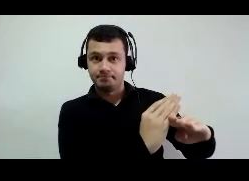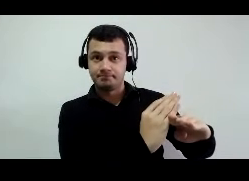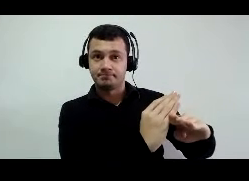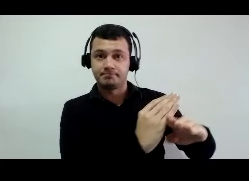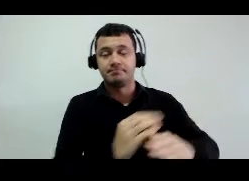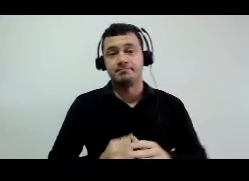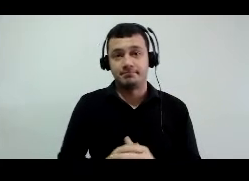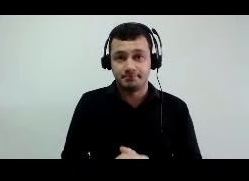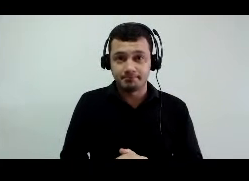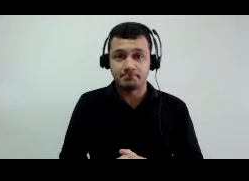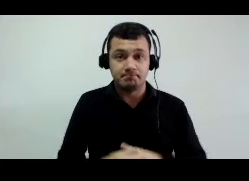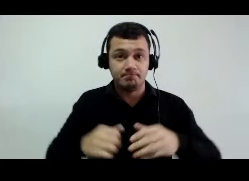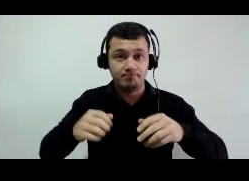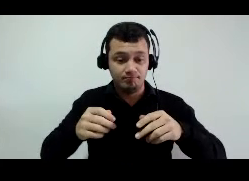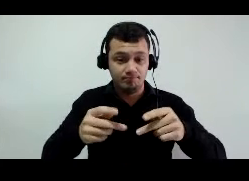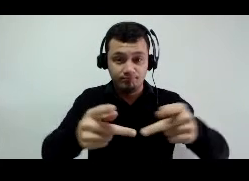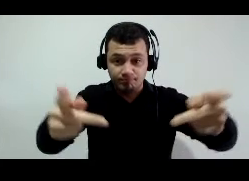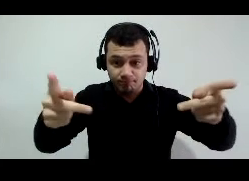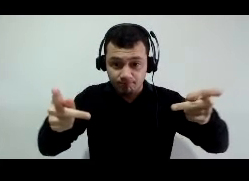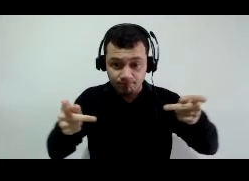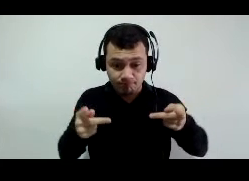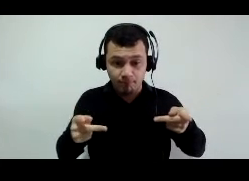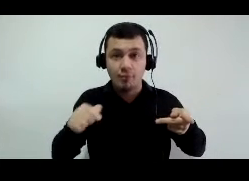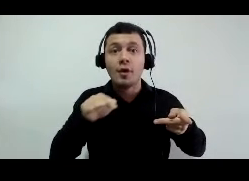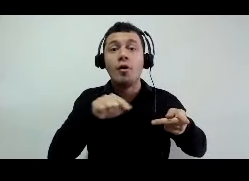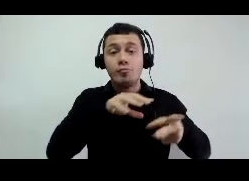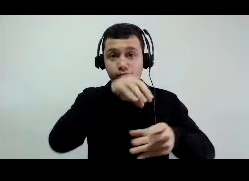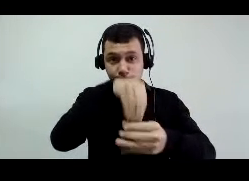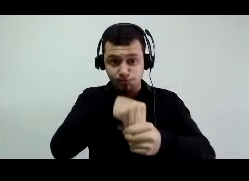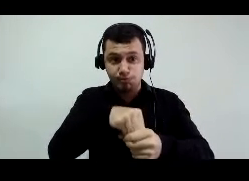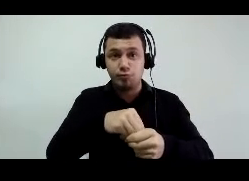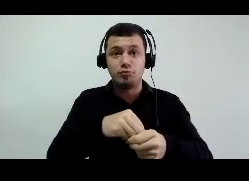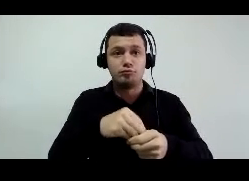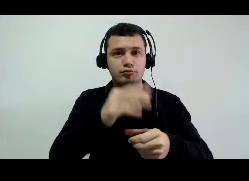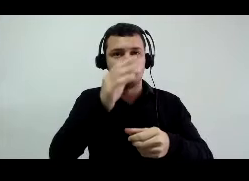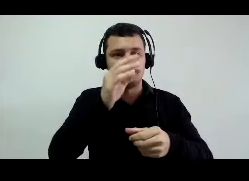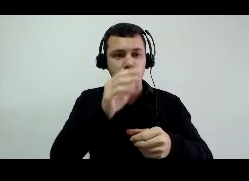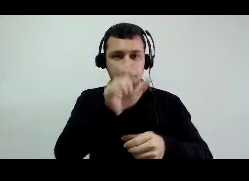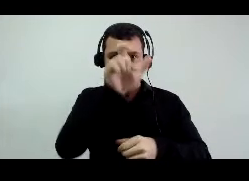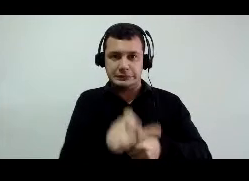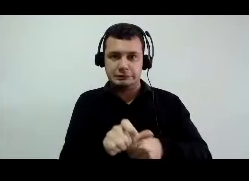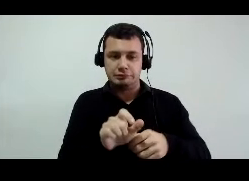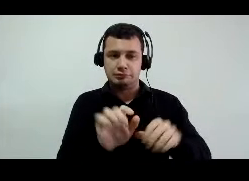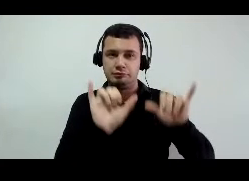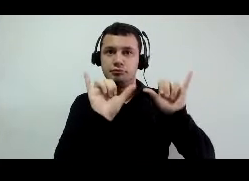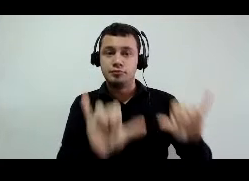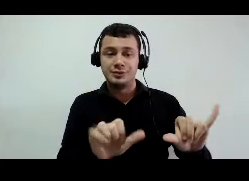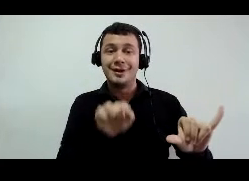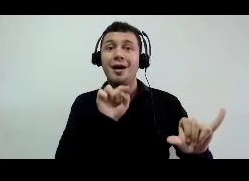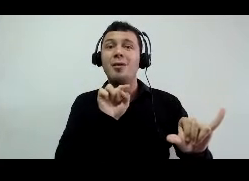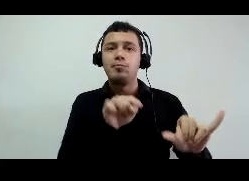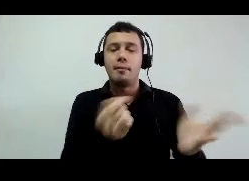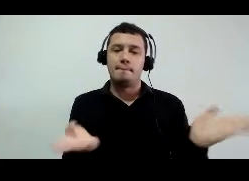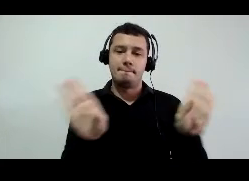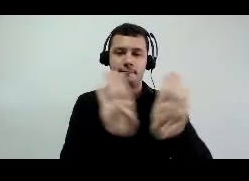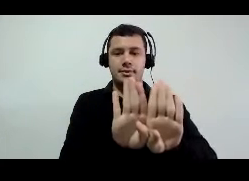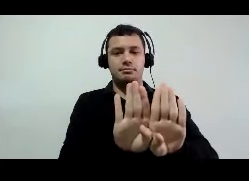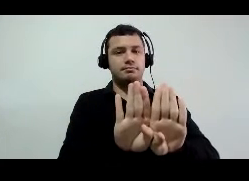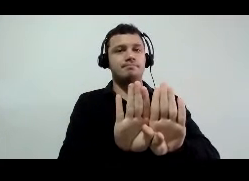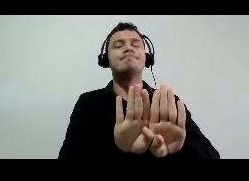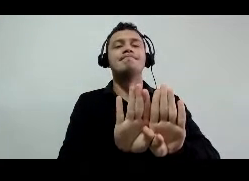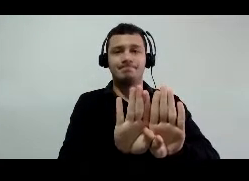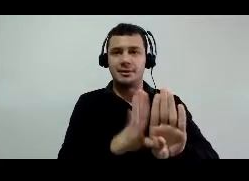La habitación de este paciente donde está hospitalizado debe permanecer cerrada la mayor parte